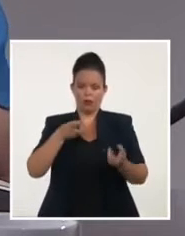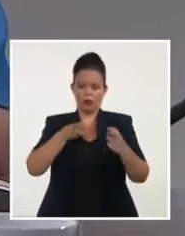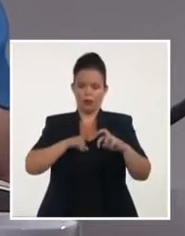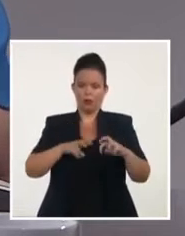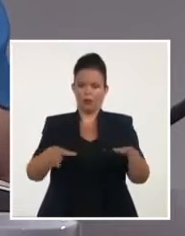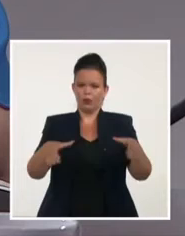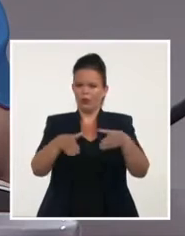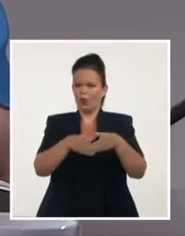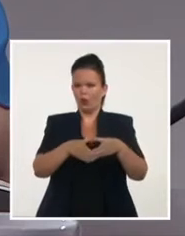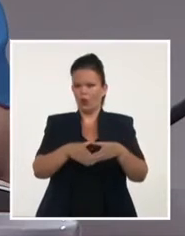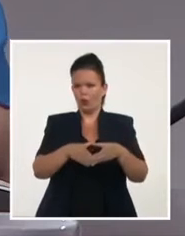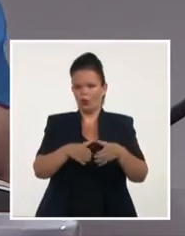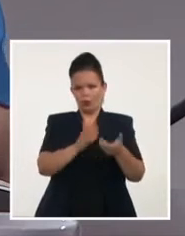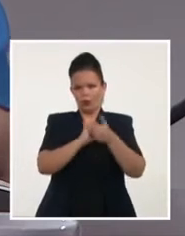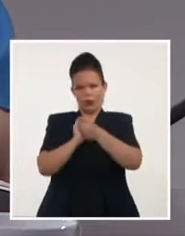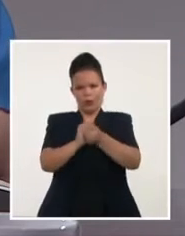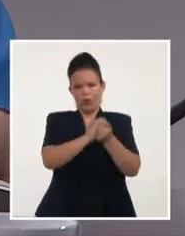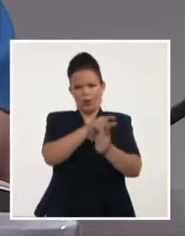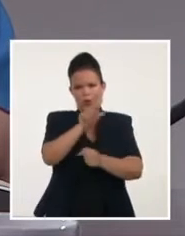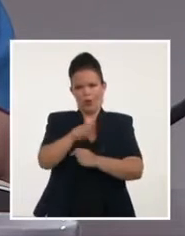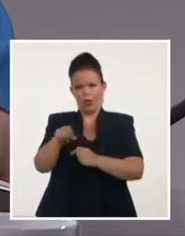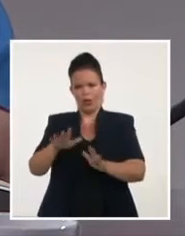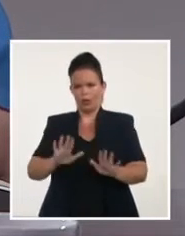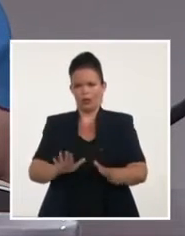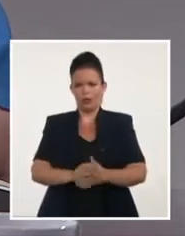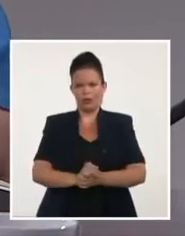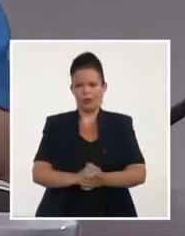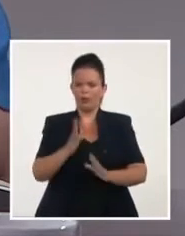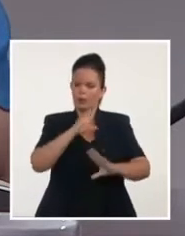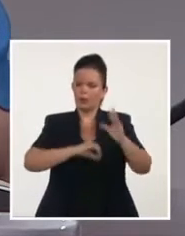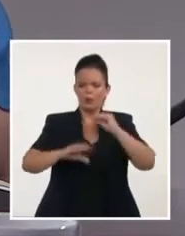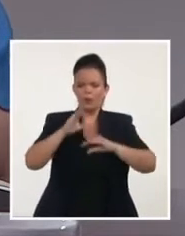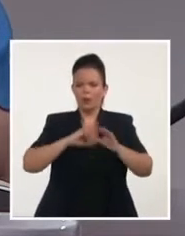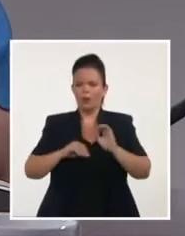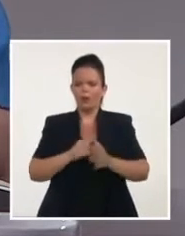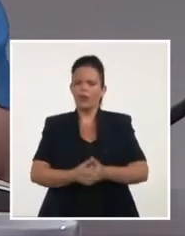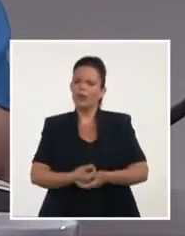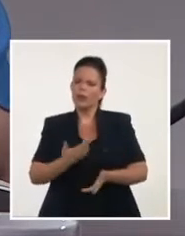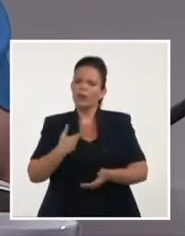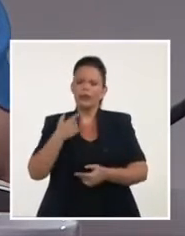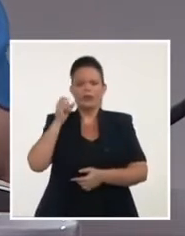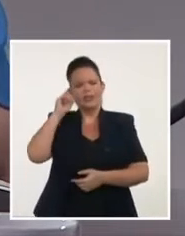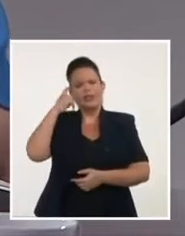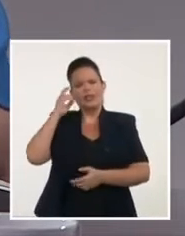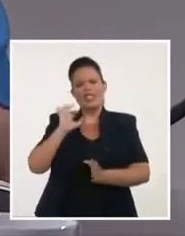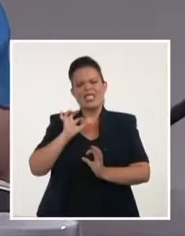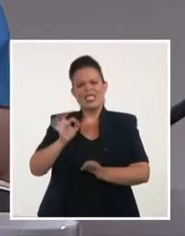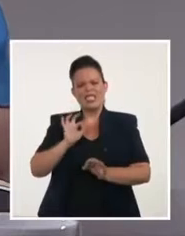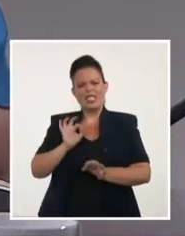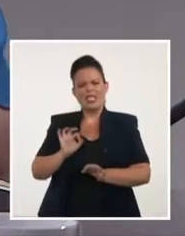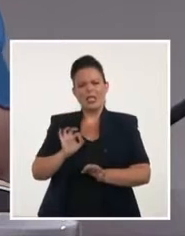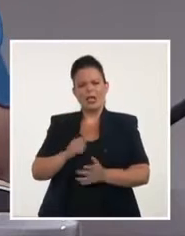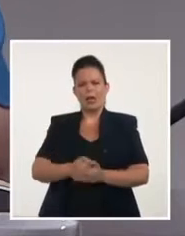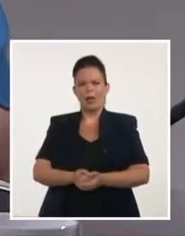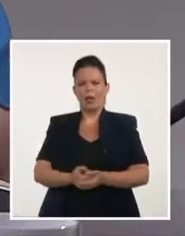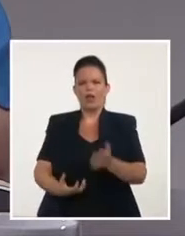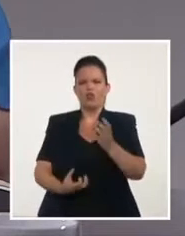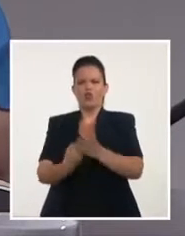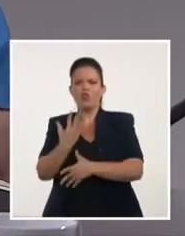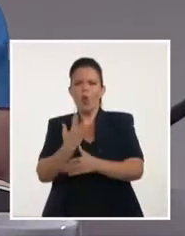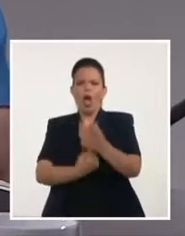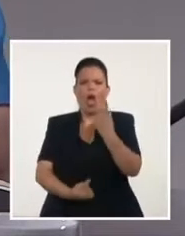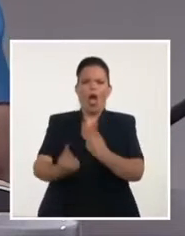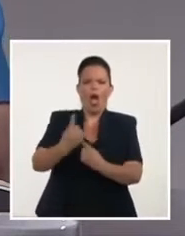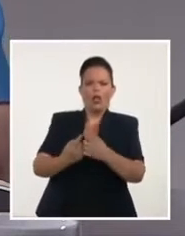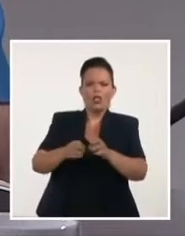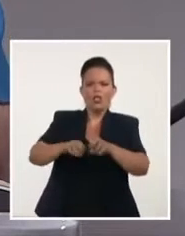jóvenes, y estábamos hablando de esto. Qué casualidad que siempre pasan algunos de estos hechos cuando hay un campeonato de fútbol, cuando es Navidad.